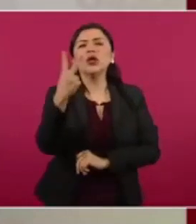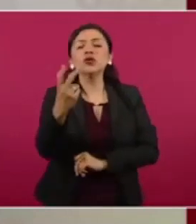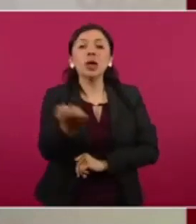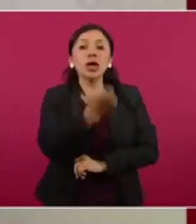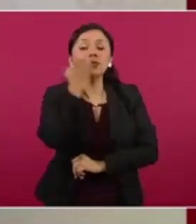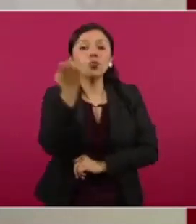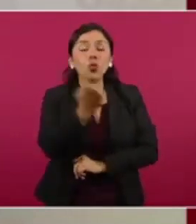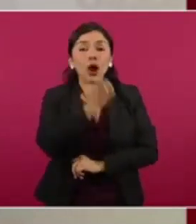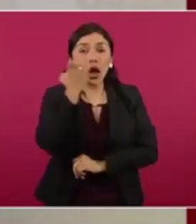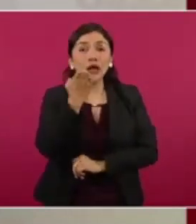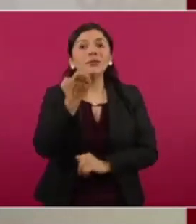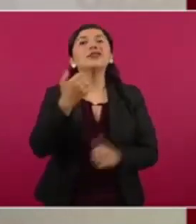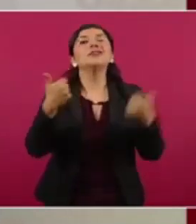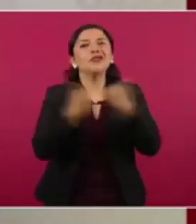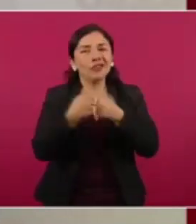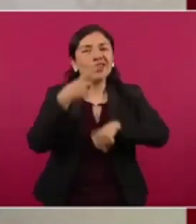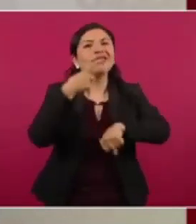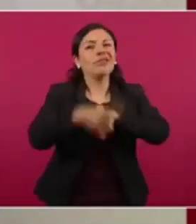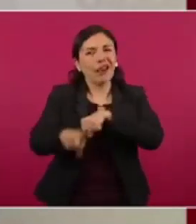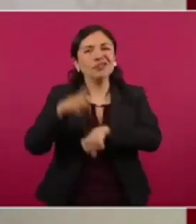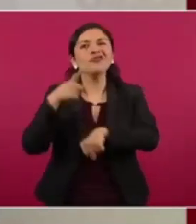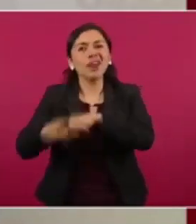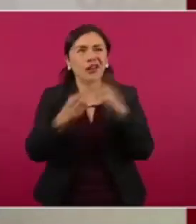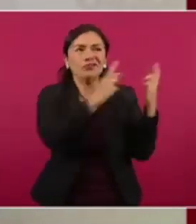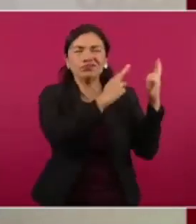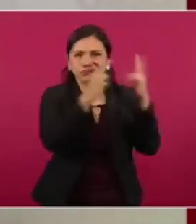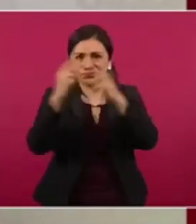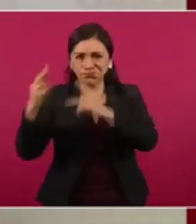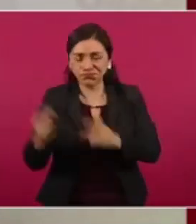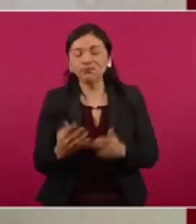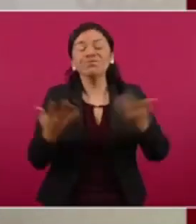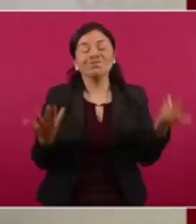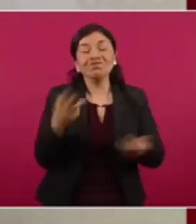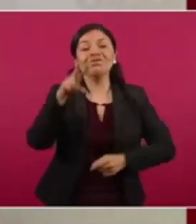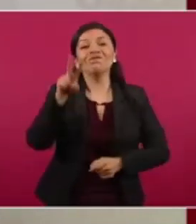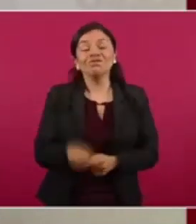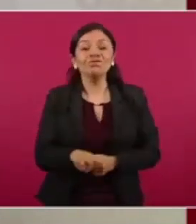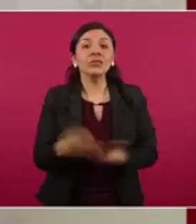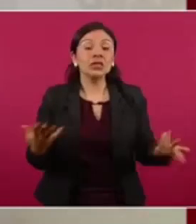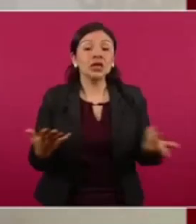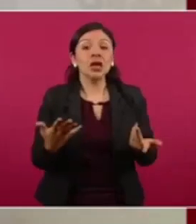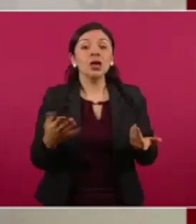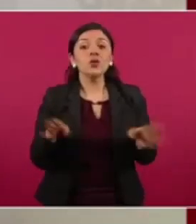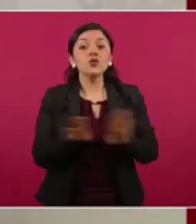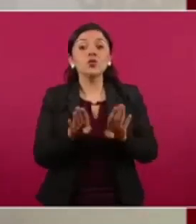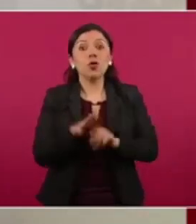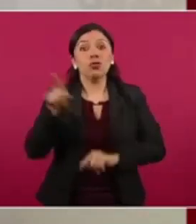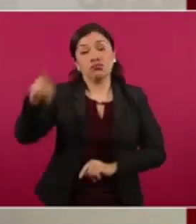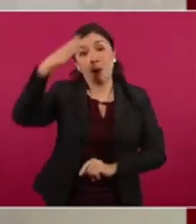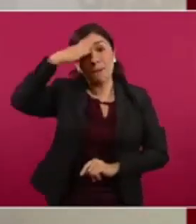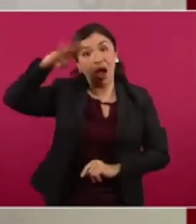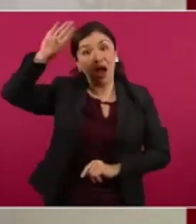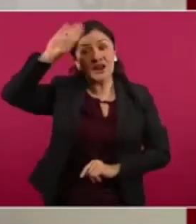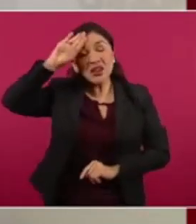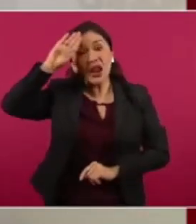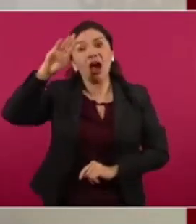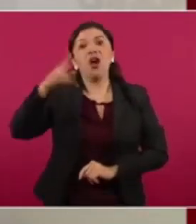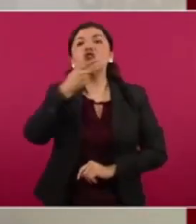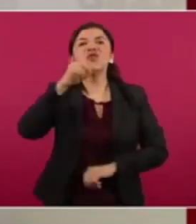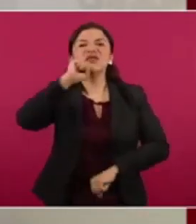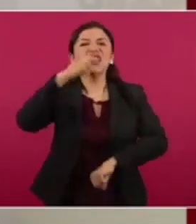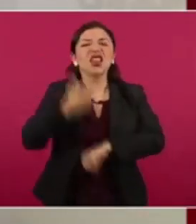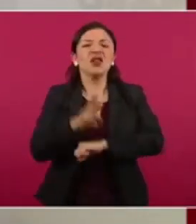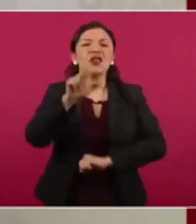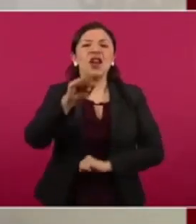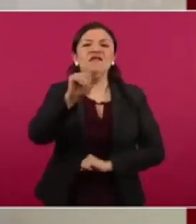escuelas afectadas, y reconocer a la Marina, al almirante secretario Rafael